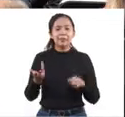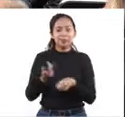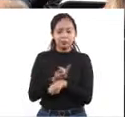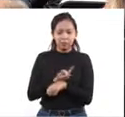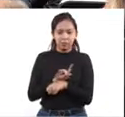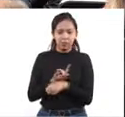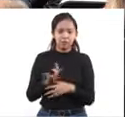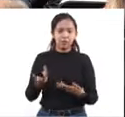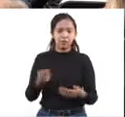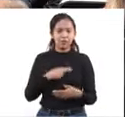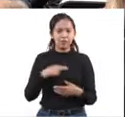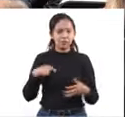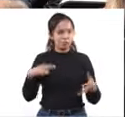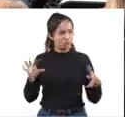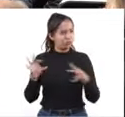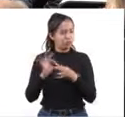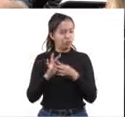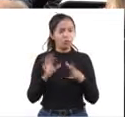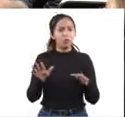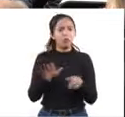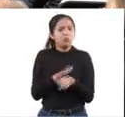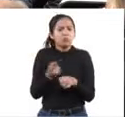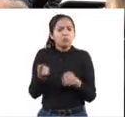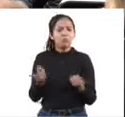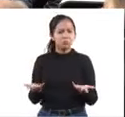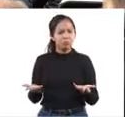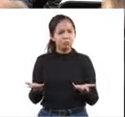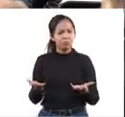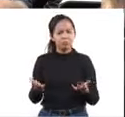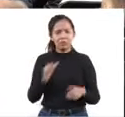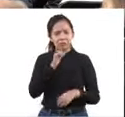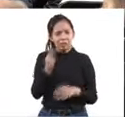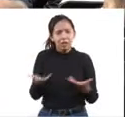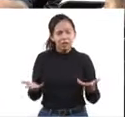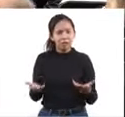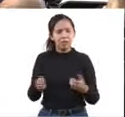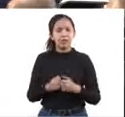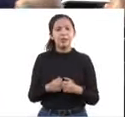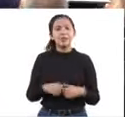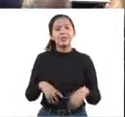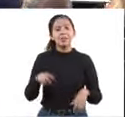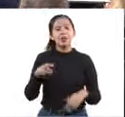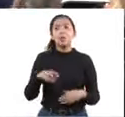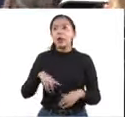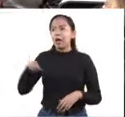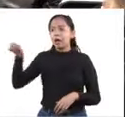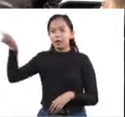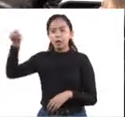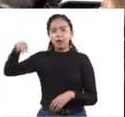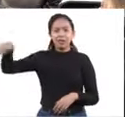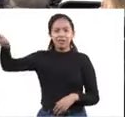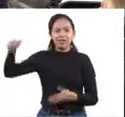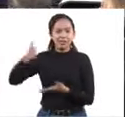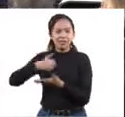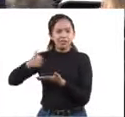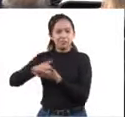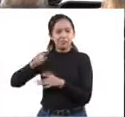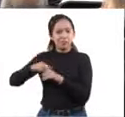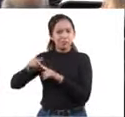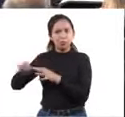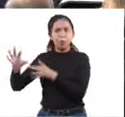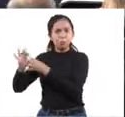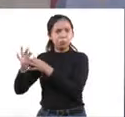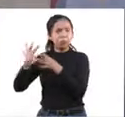posible que no estamos entrelazados y que la gente se conecta más con otras ciudades que con nosotros? ¿Cómo? Eso hay